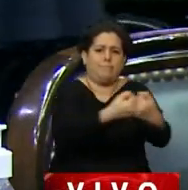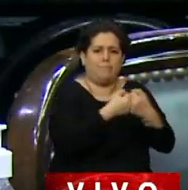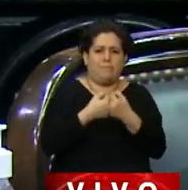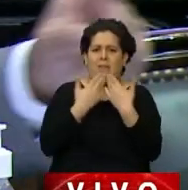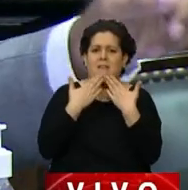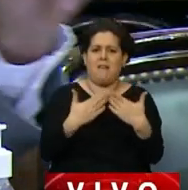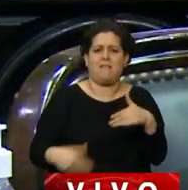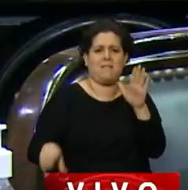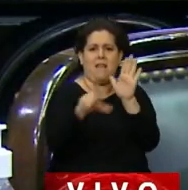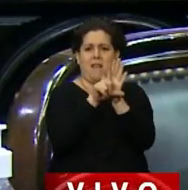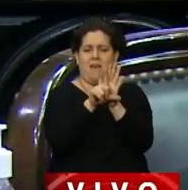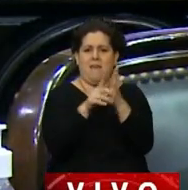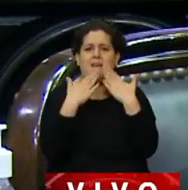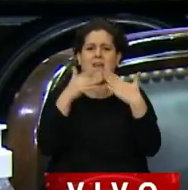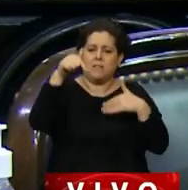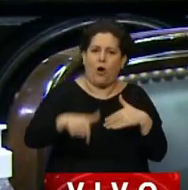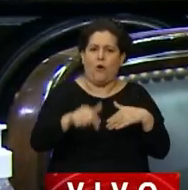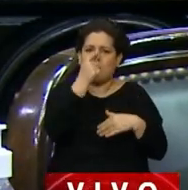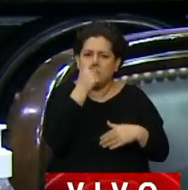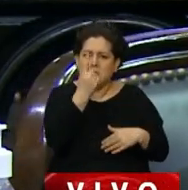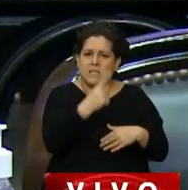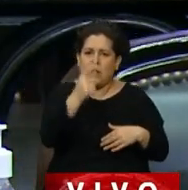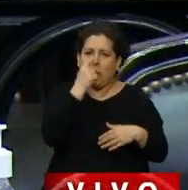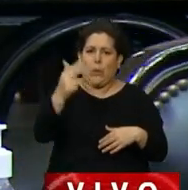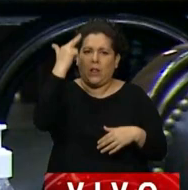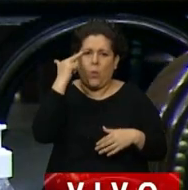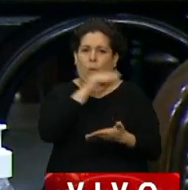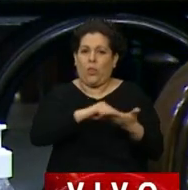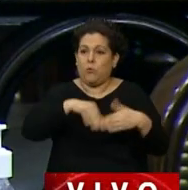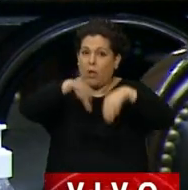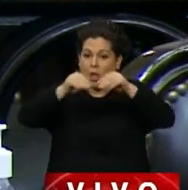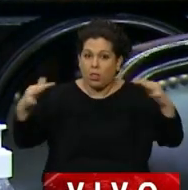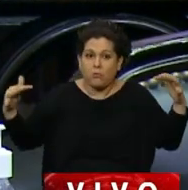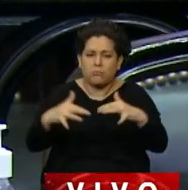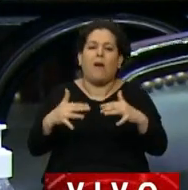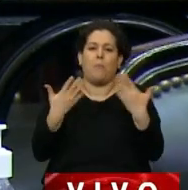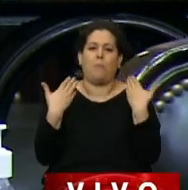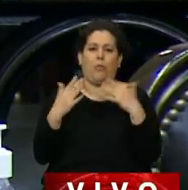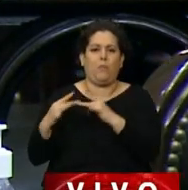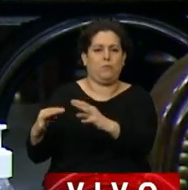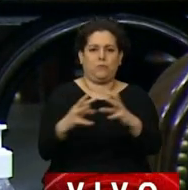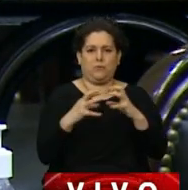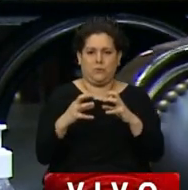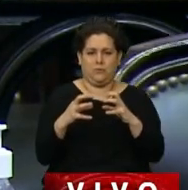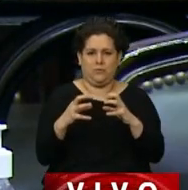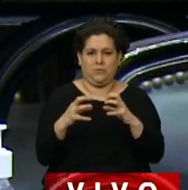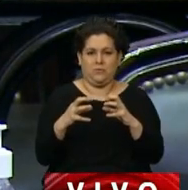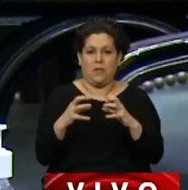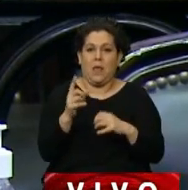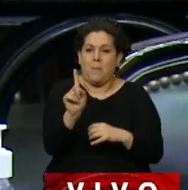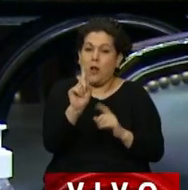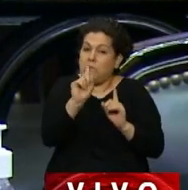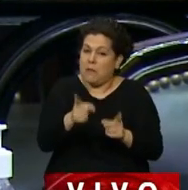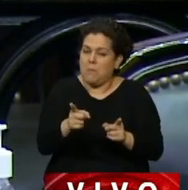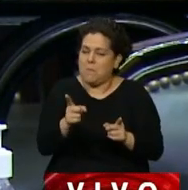ley, fruto de este quórum que hoy logramos con mucho esfuerzo y que gracias a Dios hoy estamos discutiendo. Pero encima fuimos más